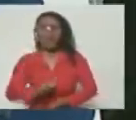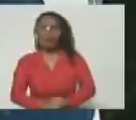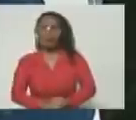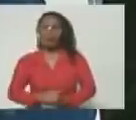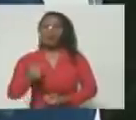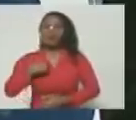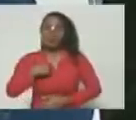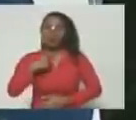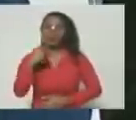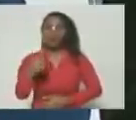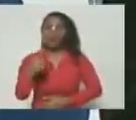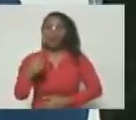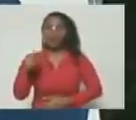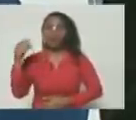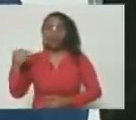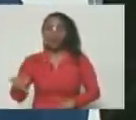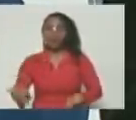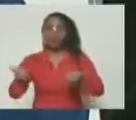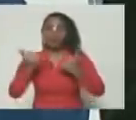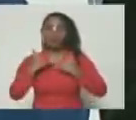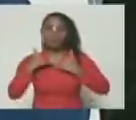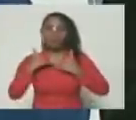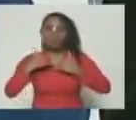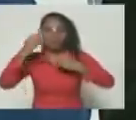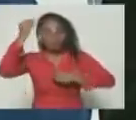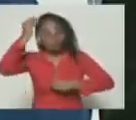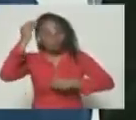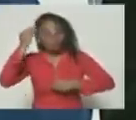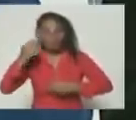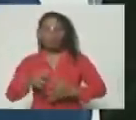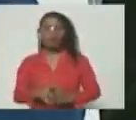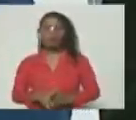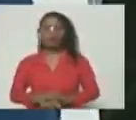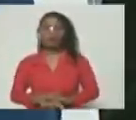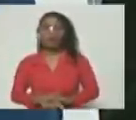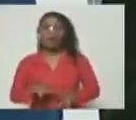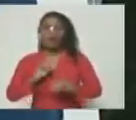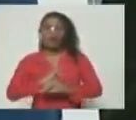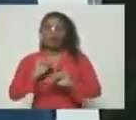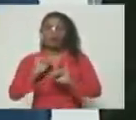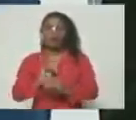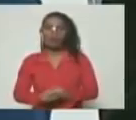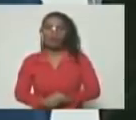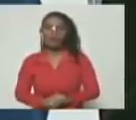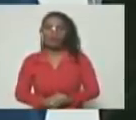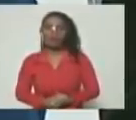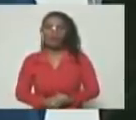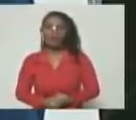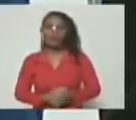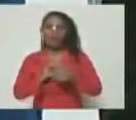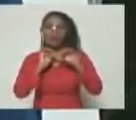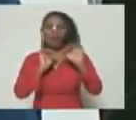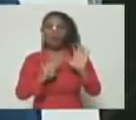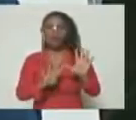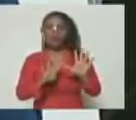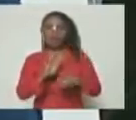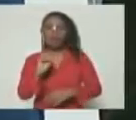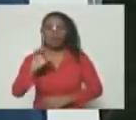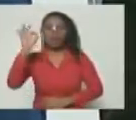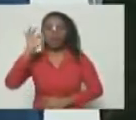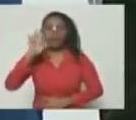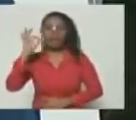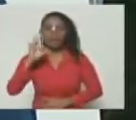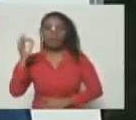lo digo a manera de autorreflexión. Y para finalizar, el 90%,